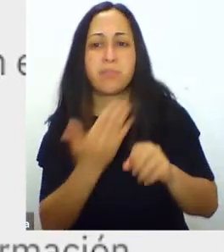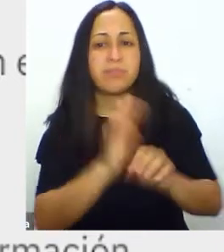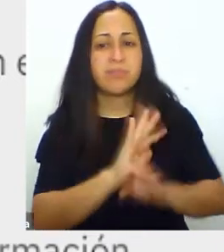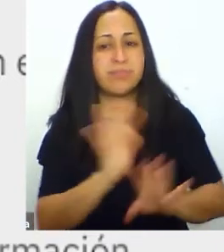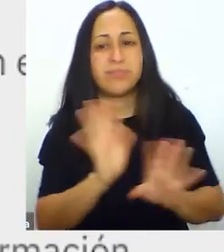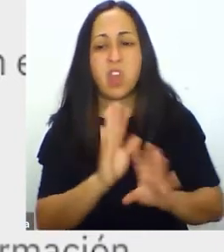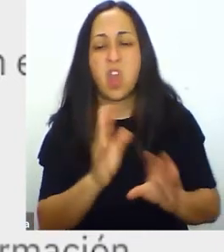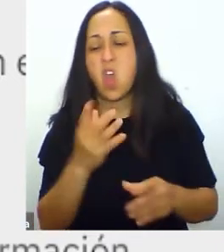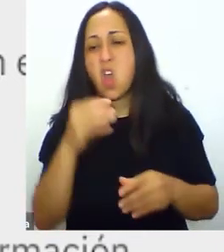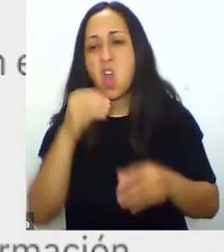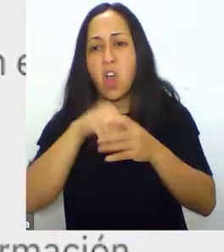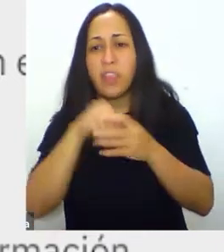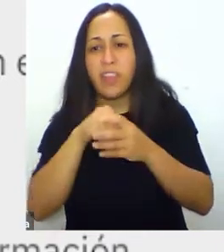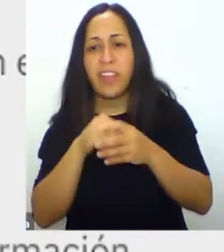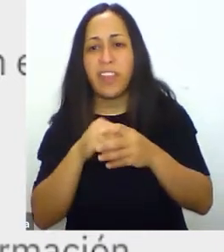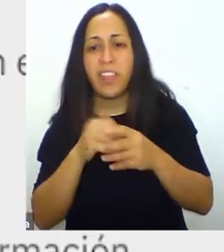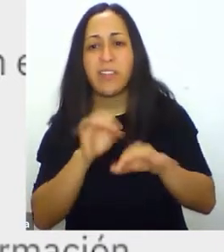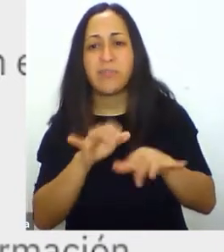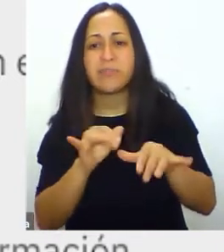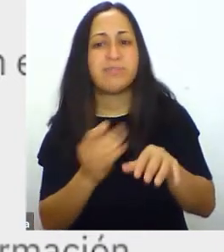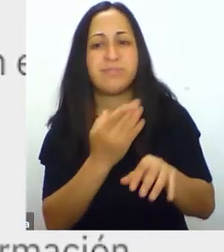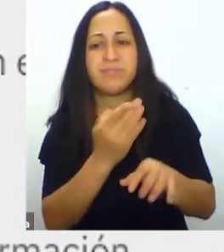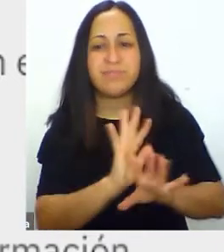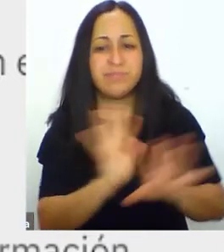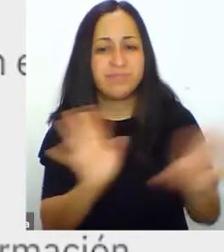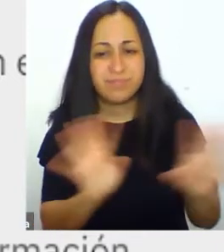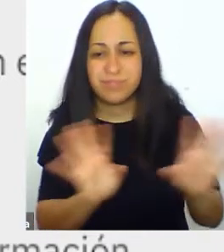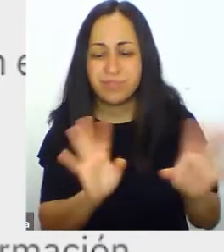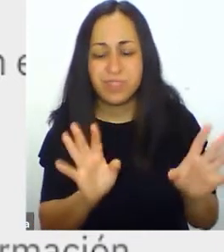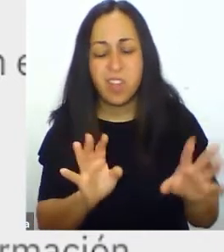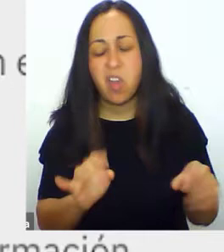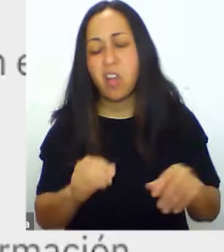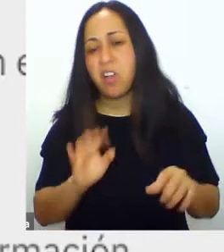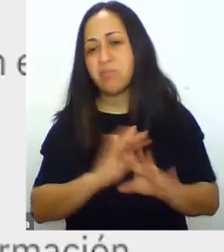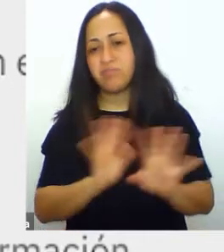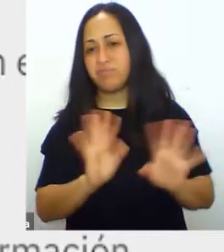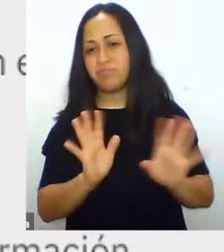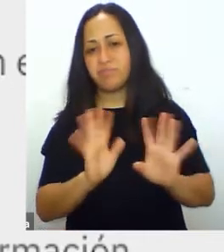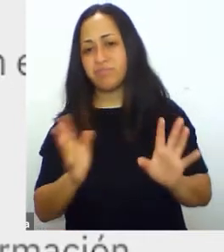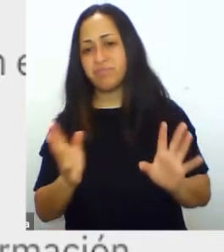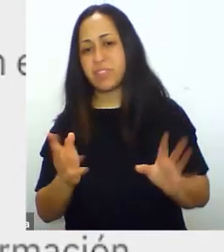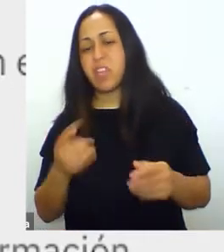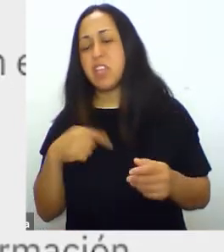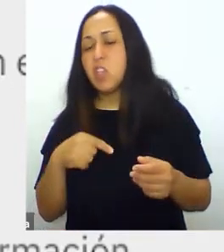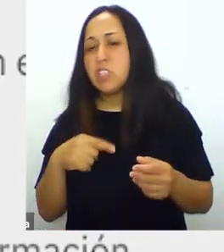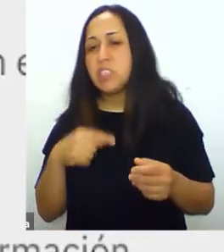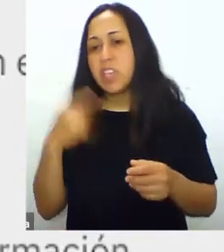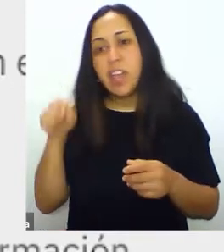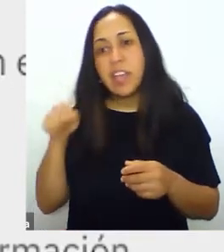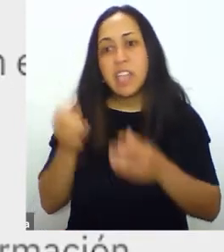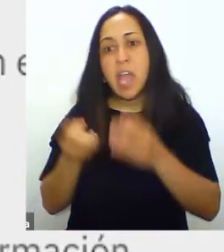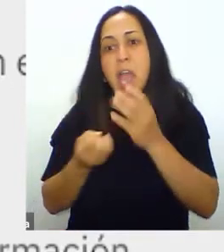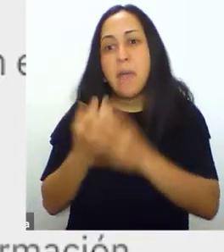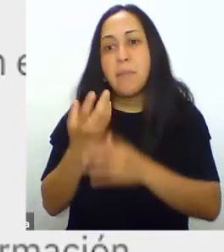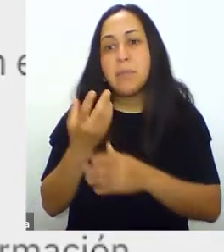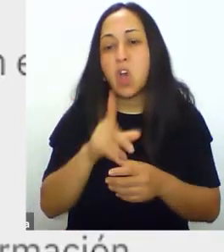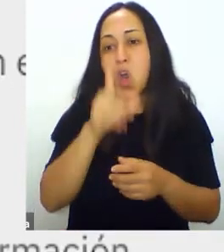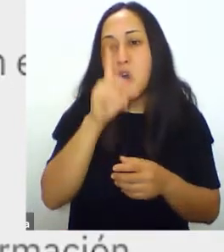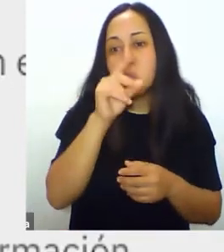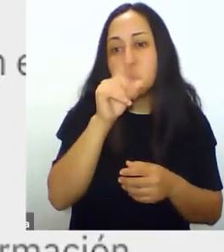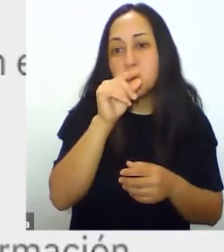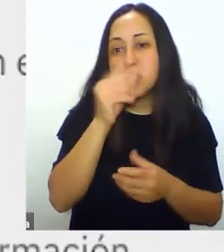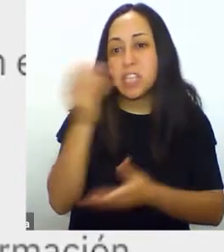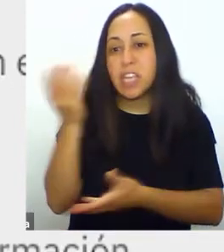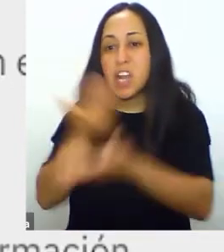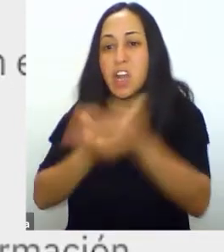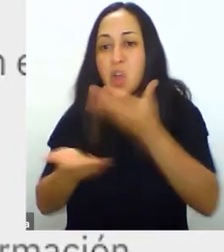postear contenido original y empezó a hacer que ella empiece a solamente retuitear